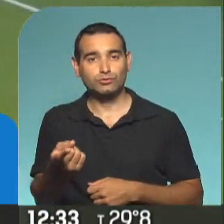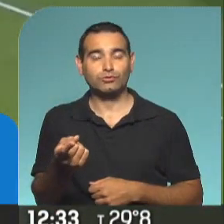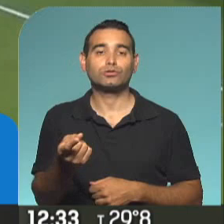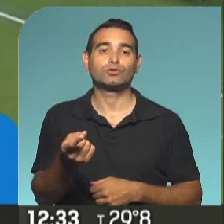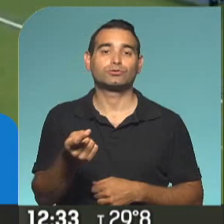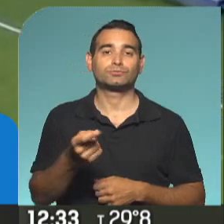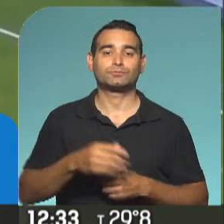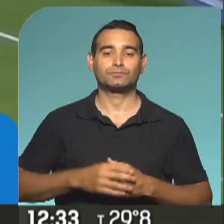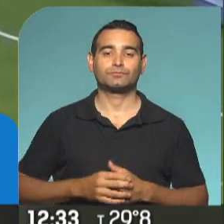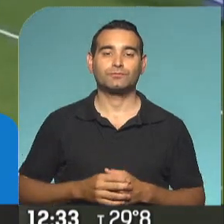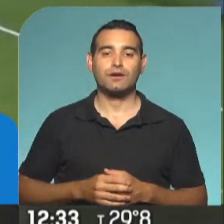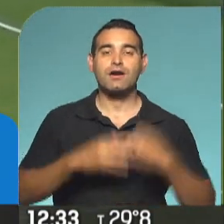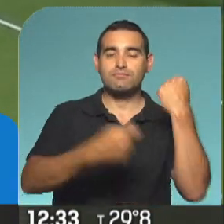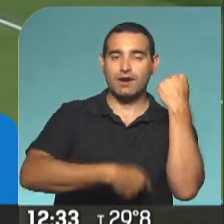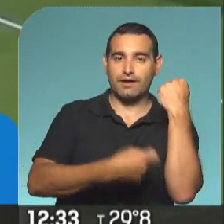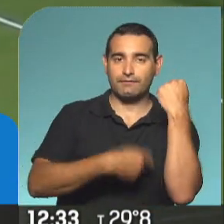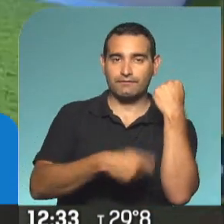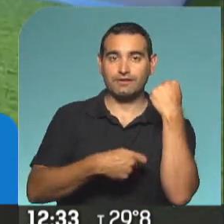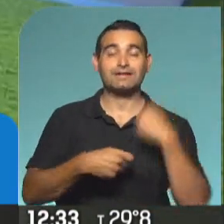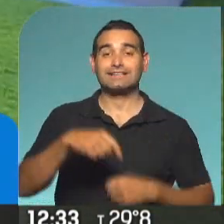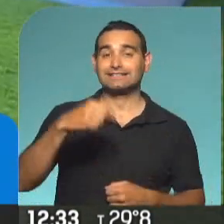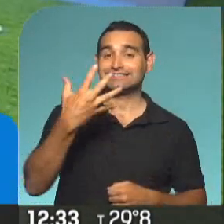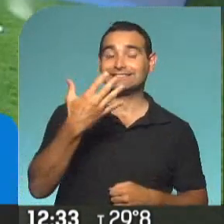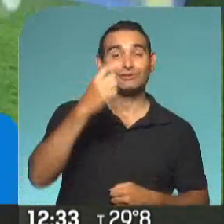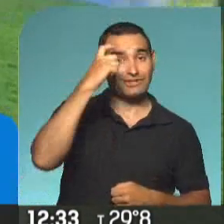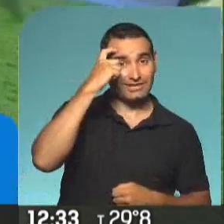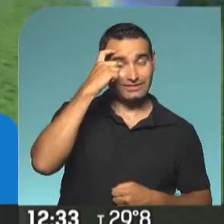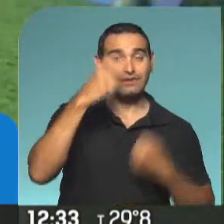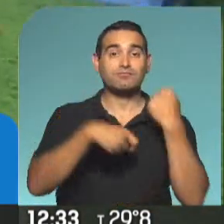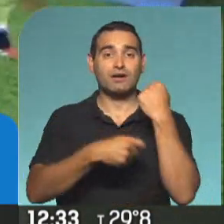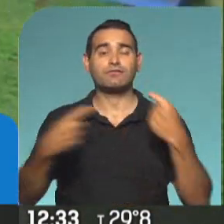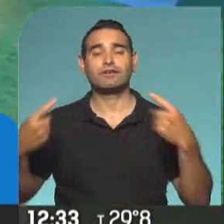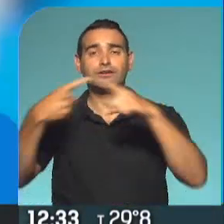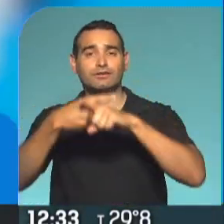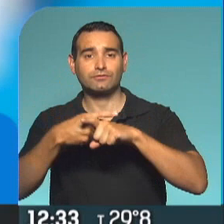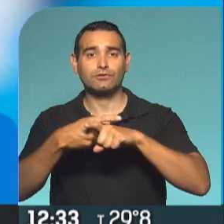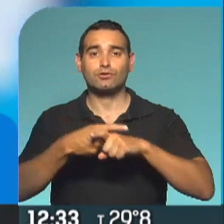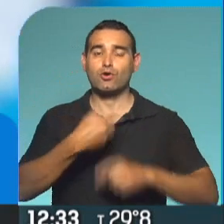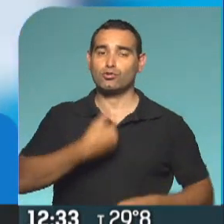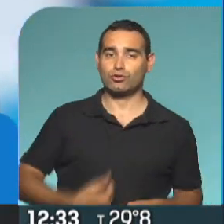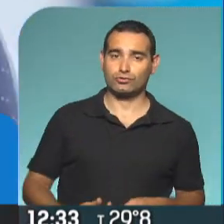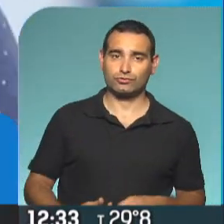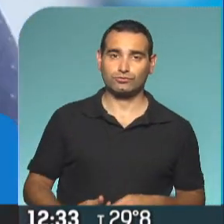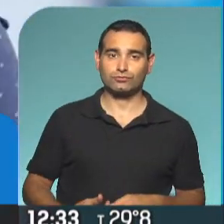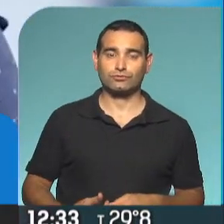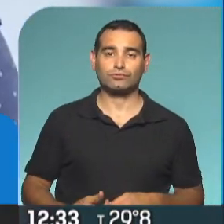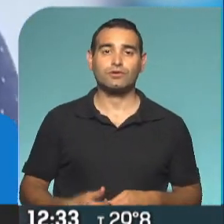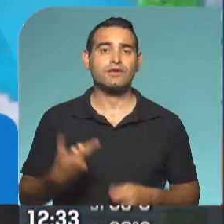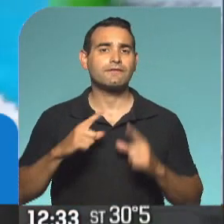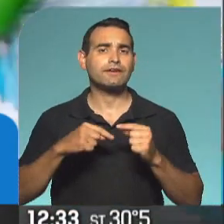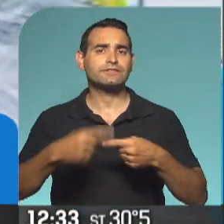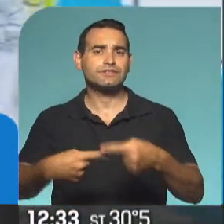otro puntero por la TV pública. Banfield, desde las 17:10, va a estar recibiendo a Colón. ¿Y cómo sigue la